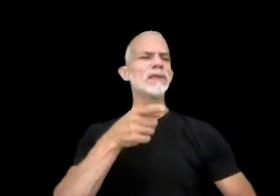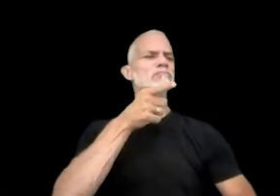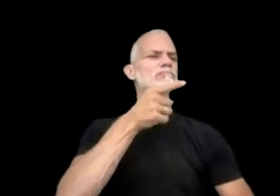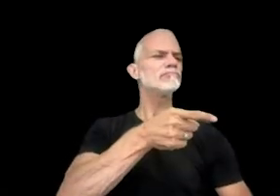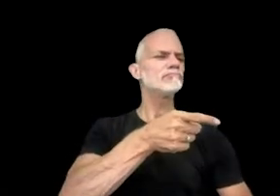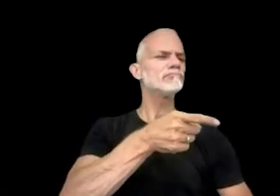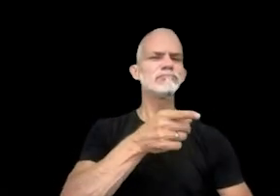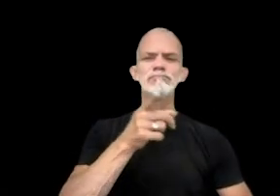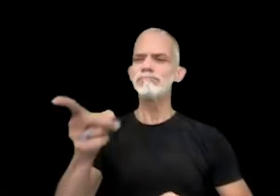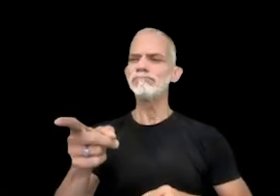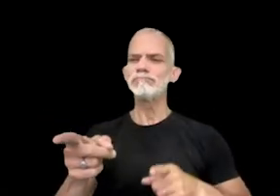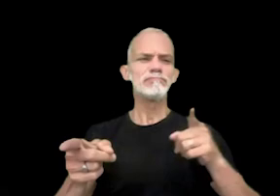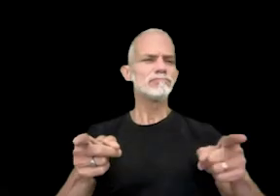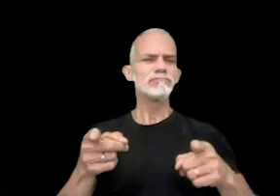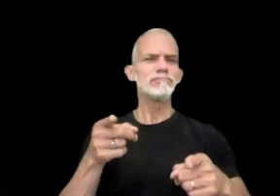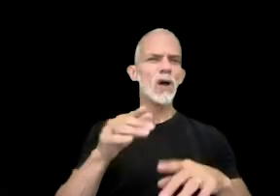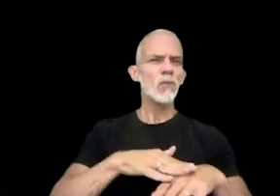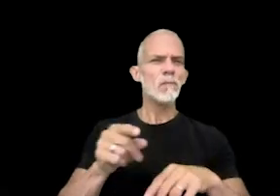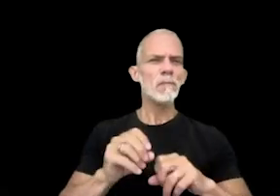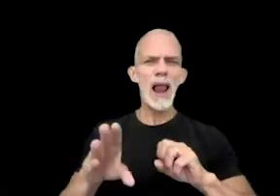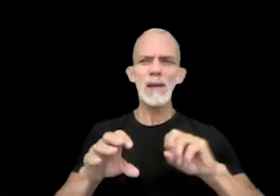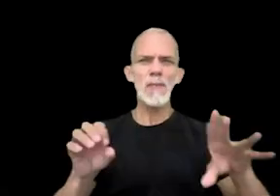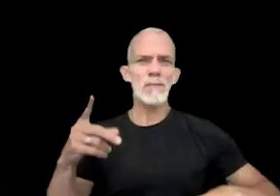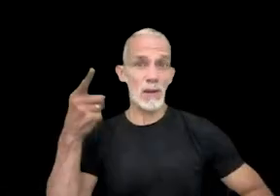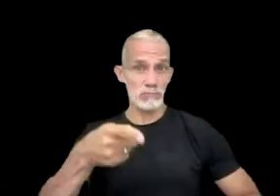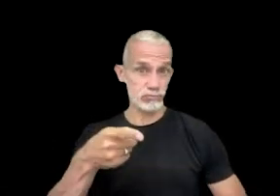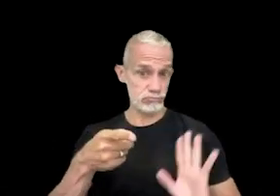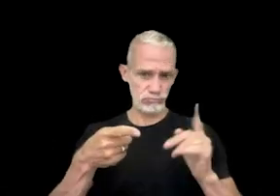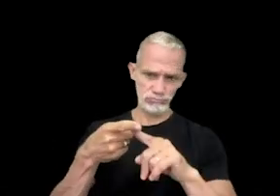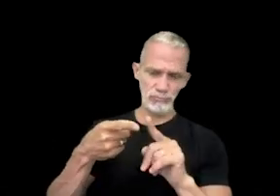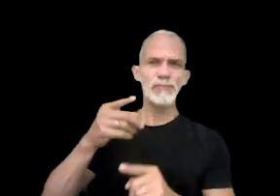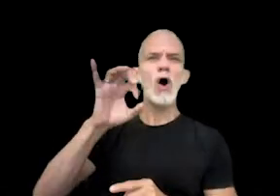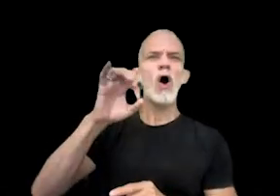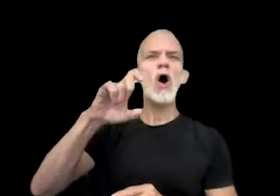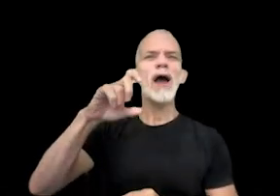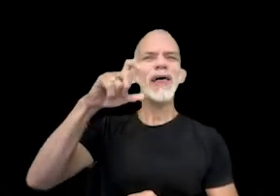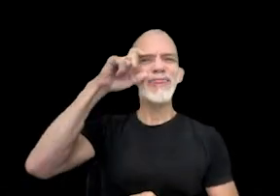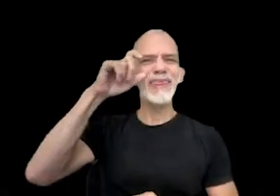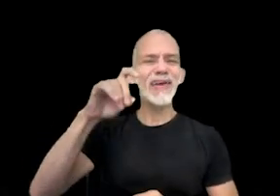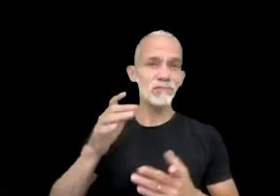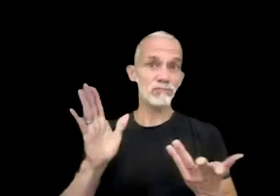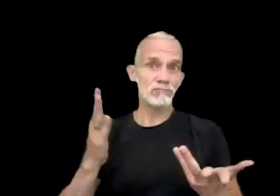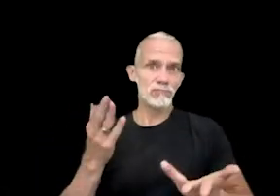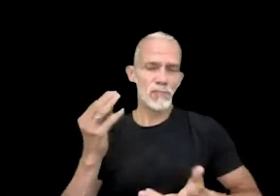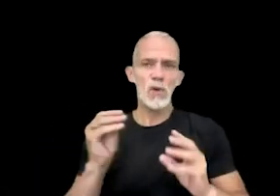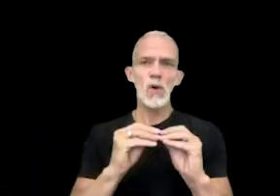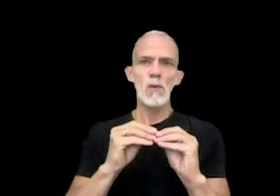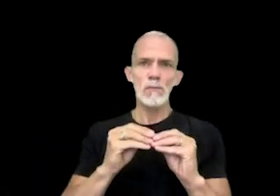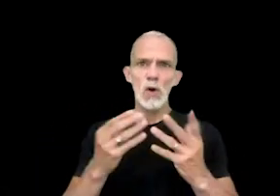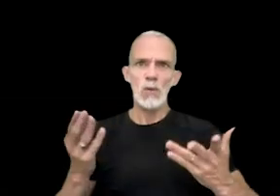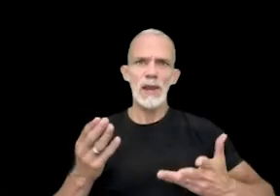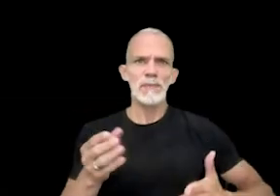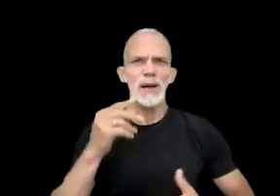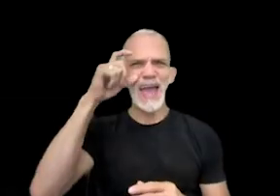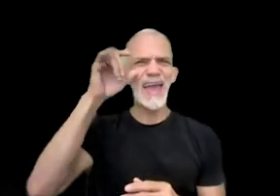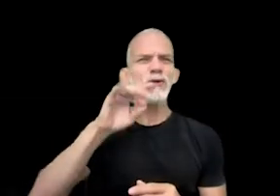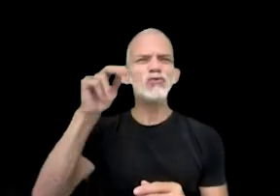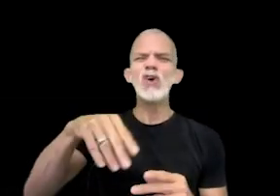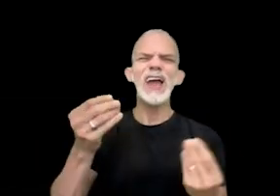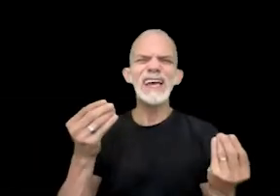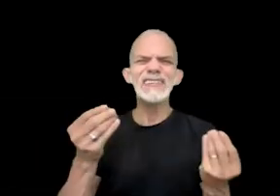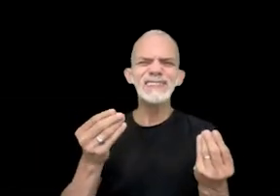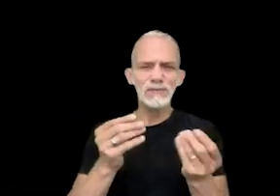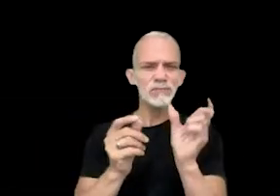de señalar, ¿no? Y comienza la OCDE a decir, me parece que acá tenemos un problema en el concepto de ilusión, definamos qué